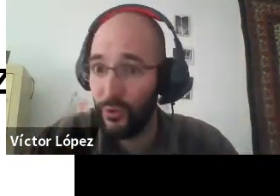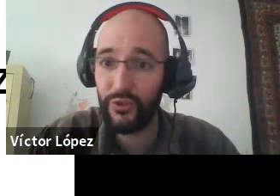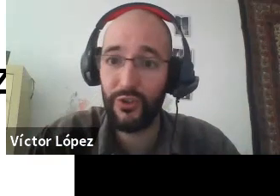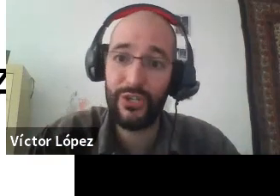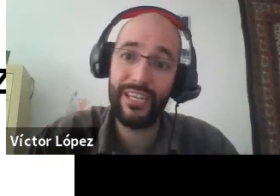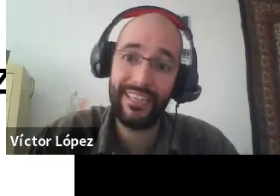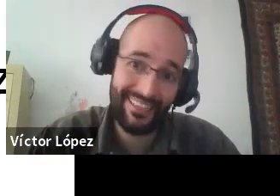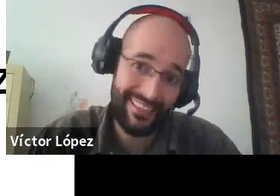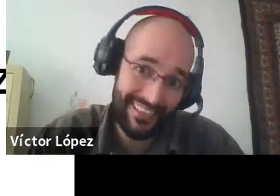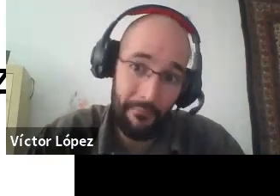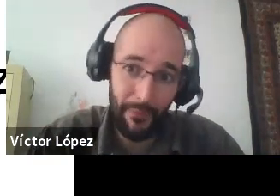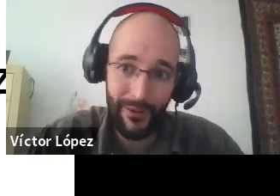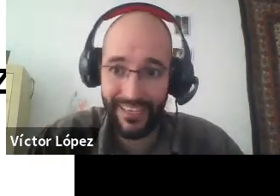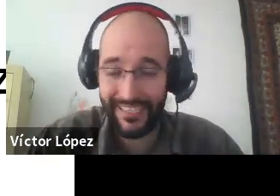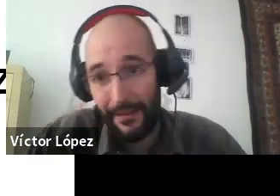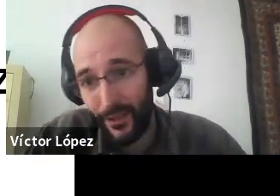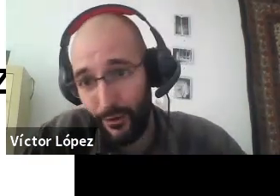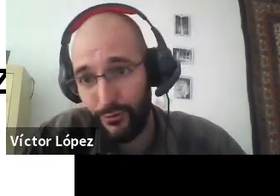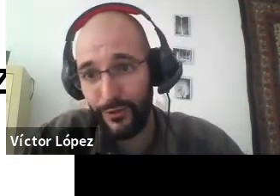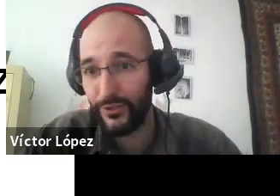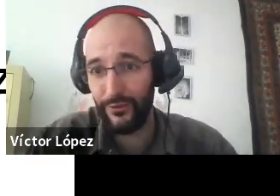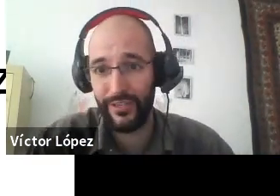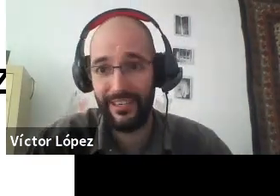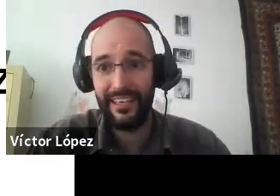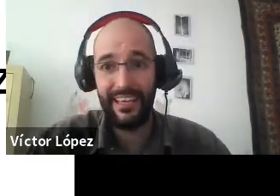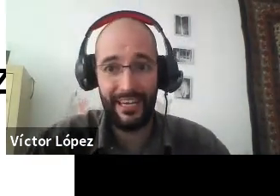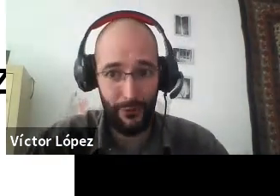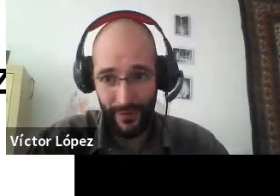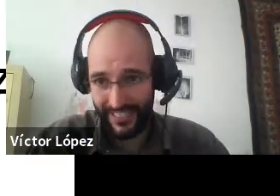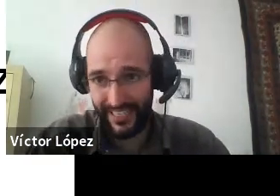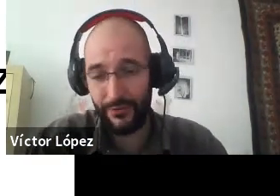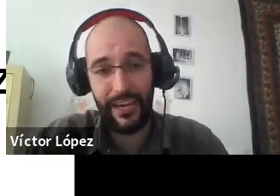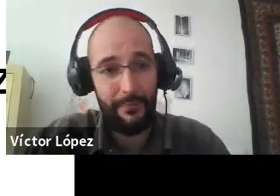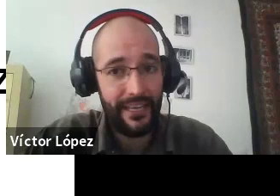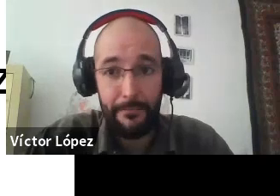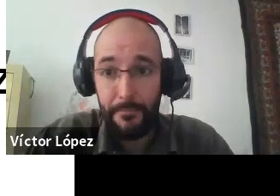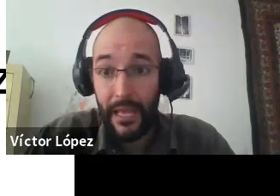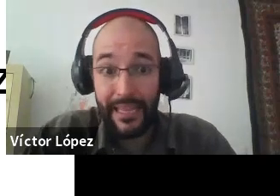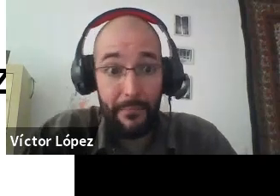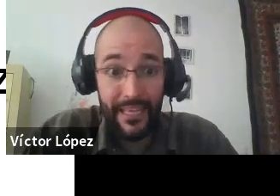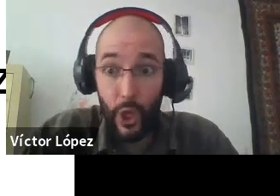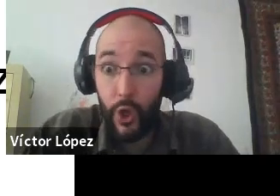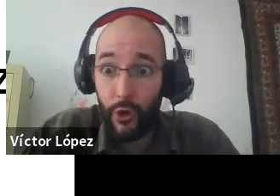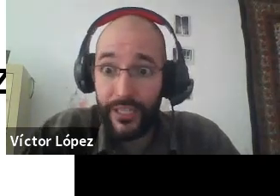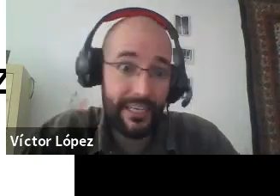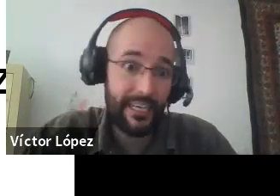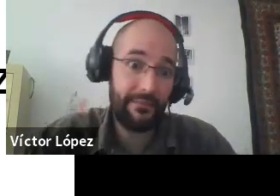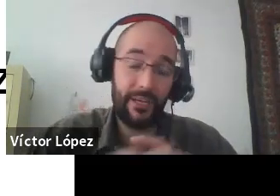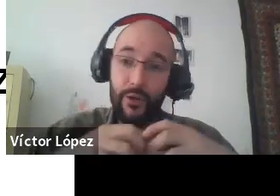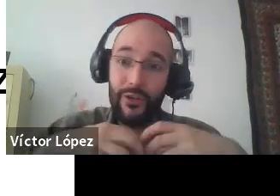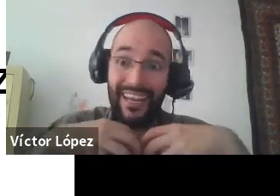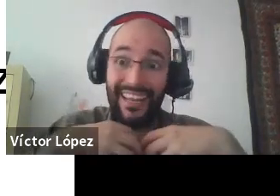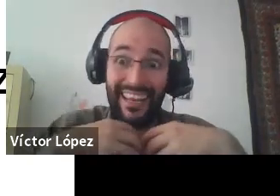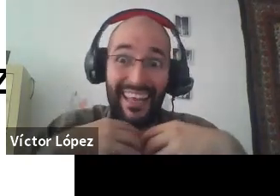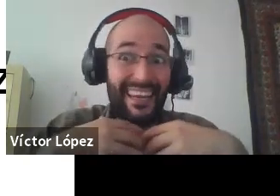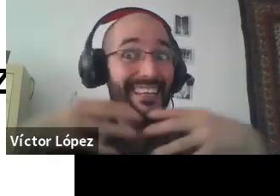cambios bruscos de tiempo que está habiendo en los últimos años en Europa, en este caso en Alemania. También todo lo que tiene que ver